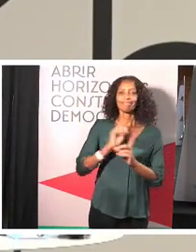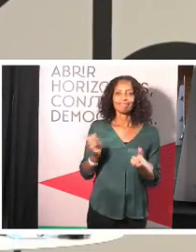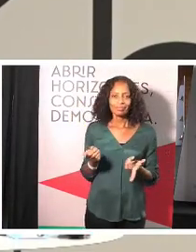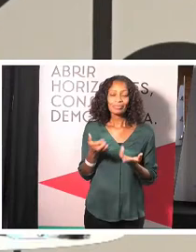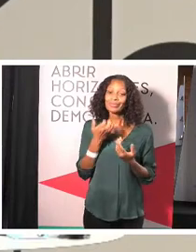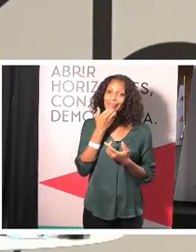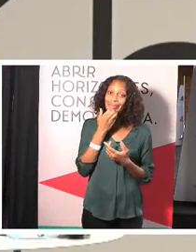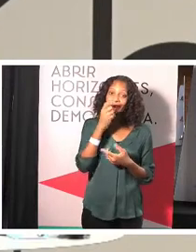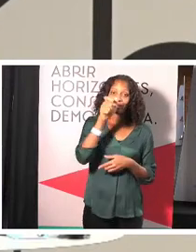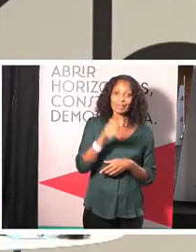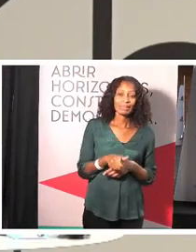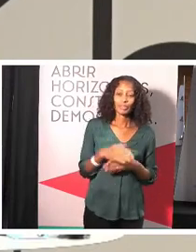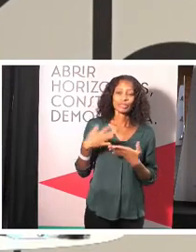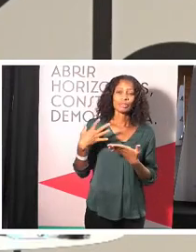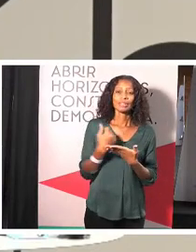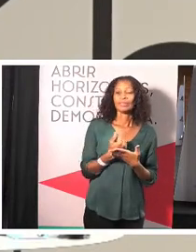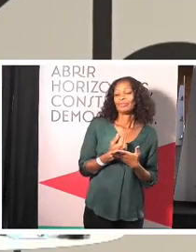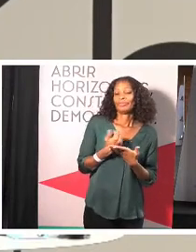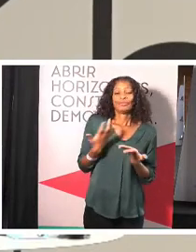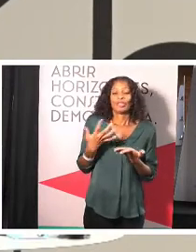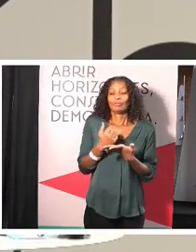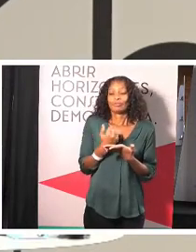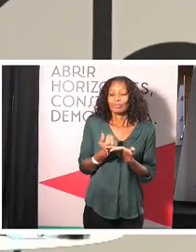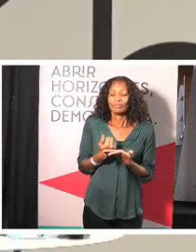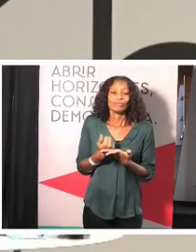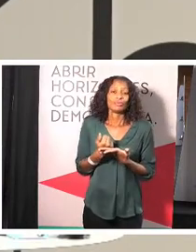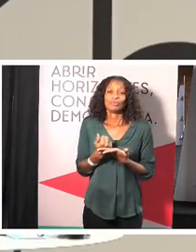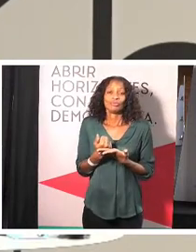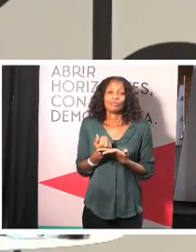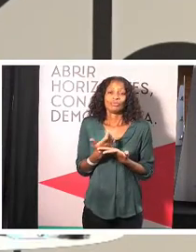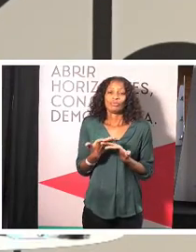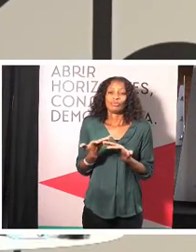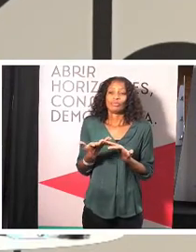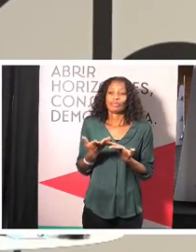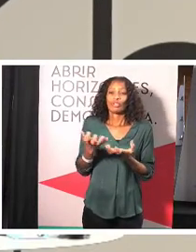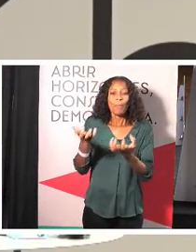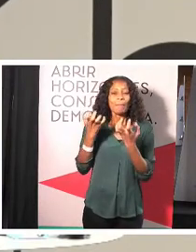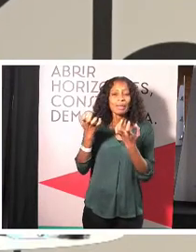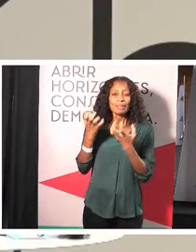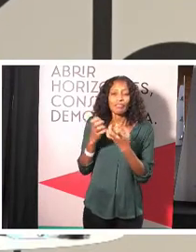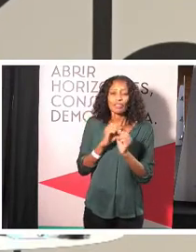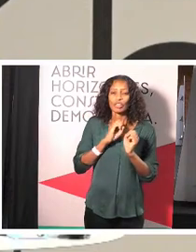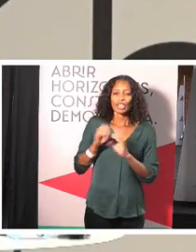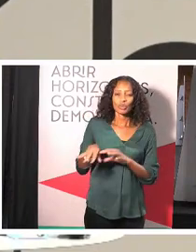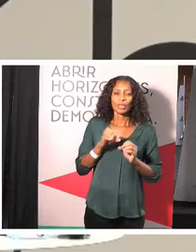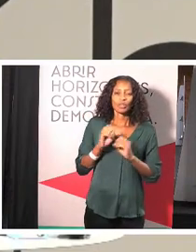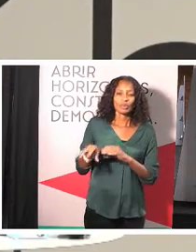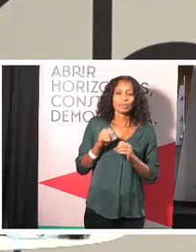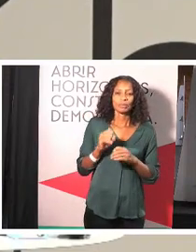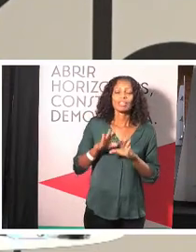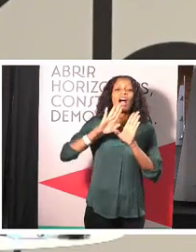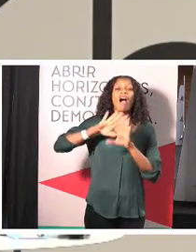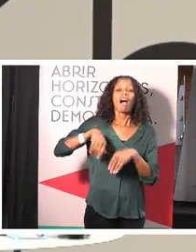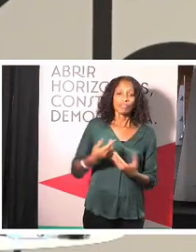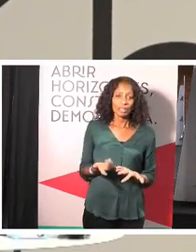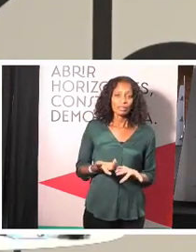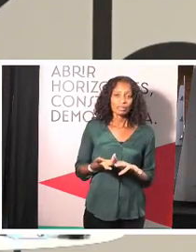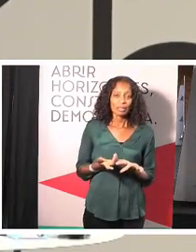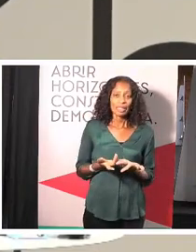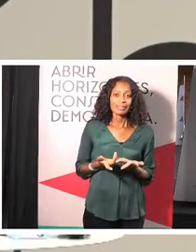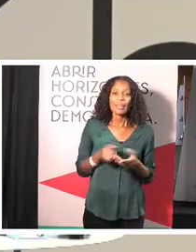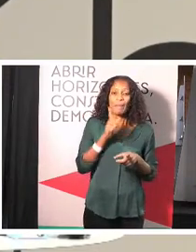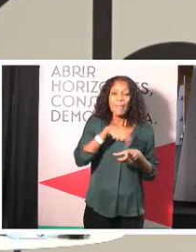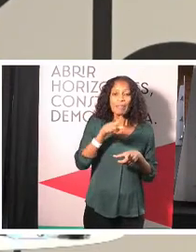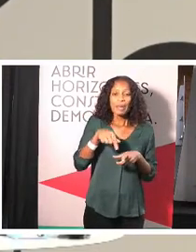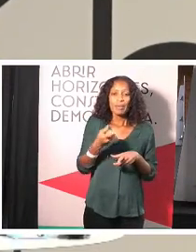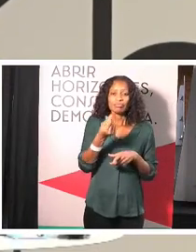y renunciando a la buena vida, lo más que va a poder adquirir es un salario. Un salario que en algunos casos puede ser importante porque eso le va a